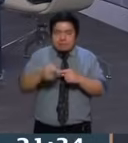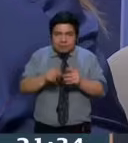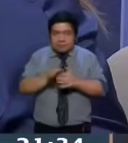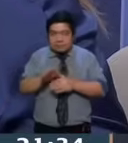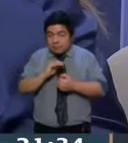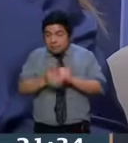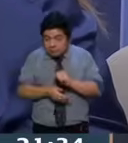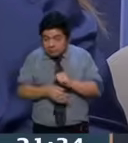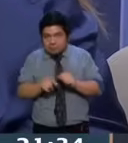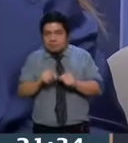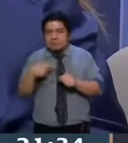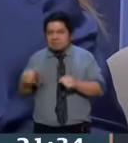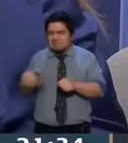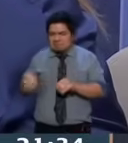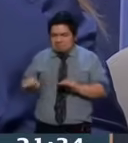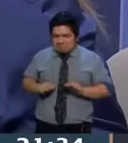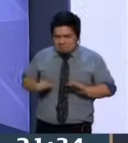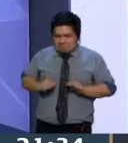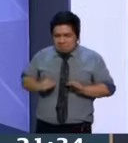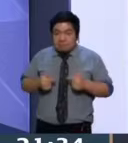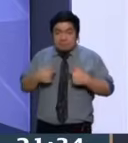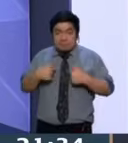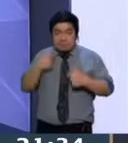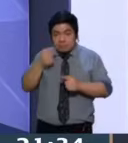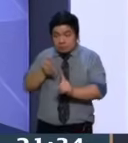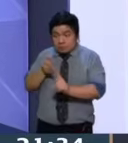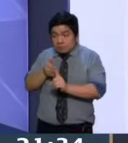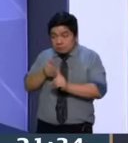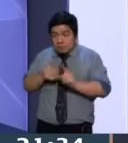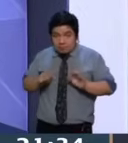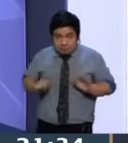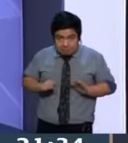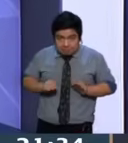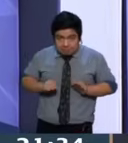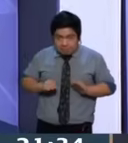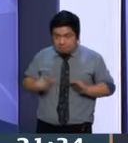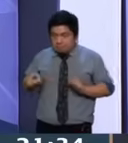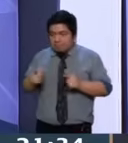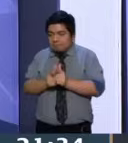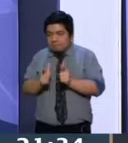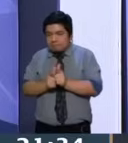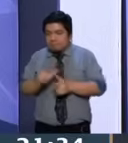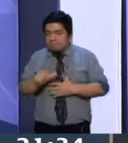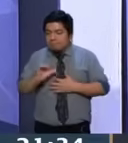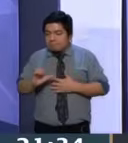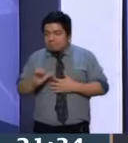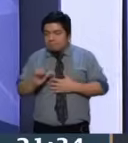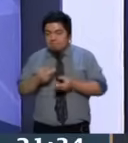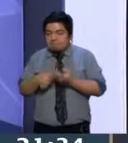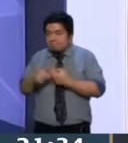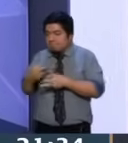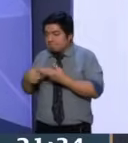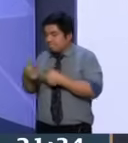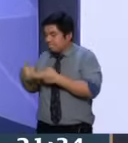va a acabar, pero sus acciones, y ahí es donde yo me quisiera centrar, las acciones de Acción Nacional ha sido justamente de retroceso de